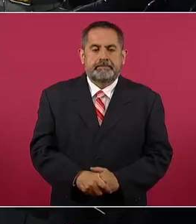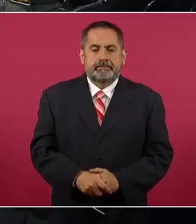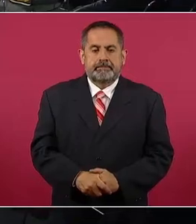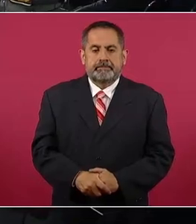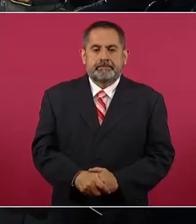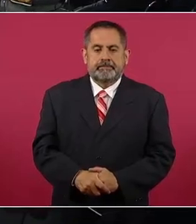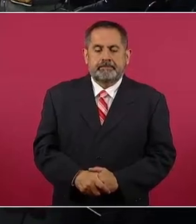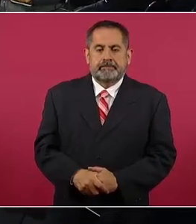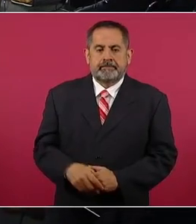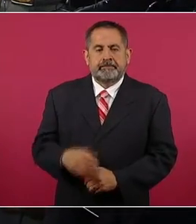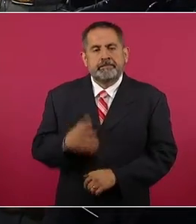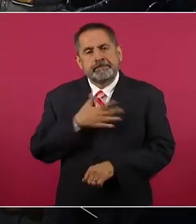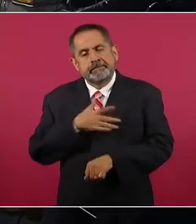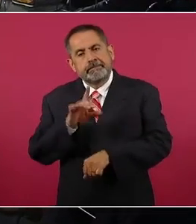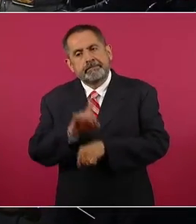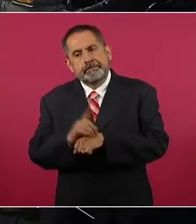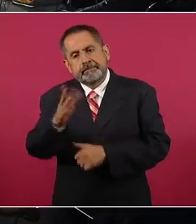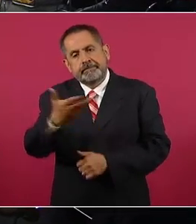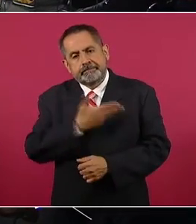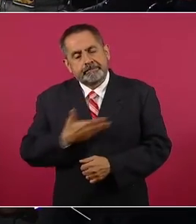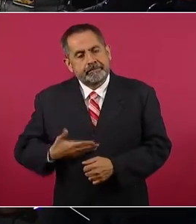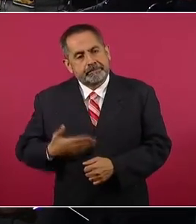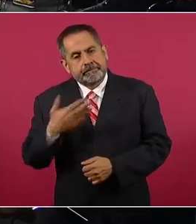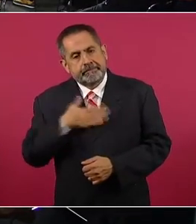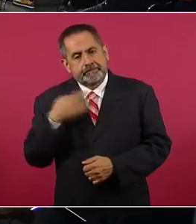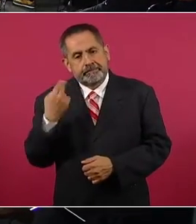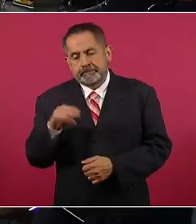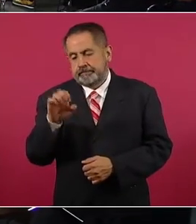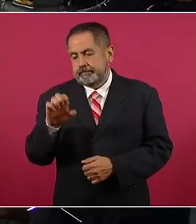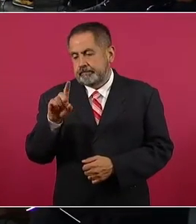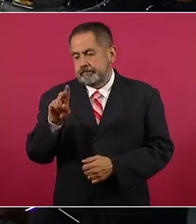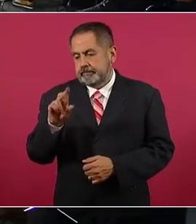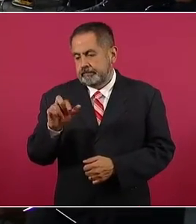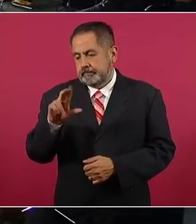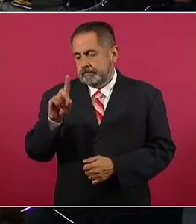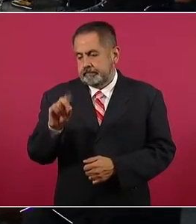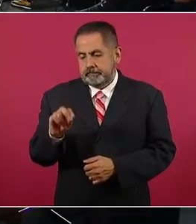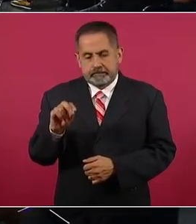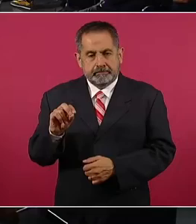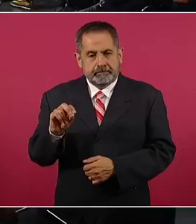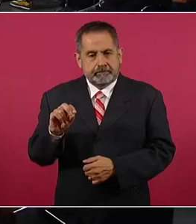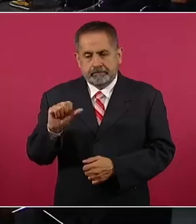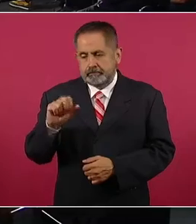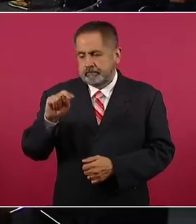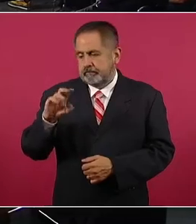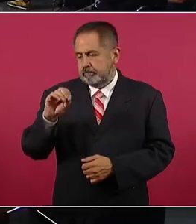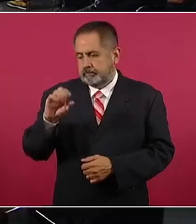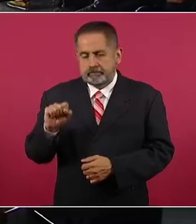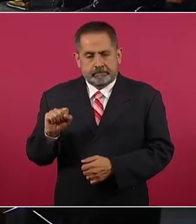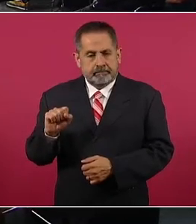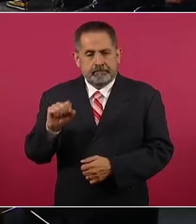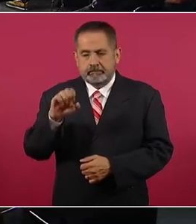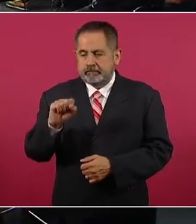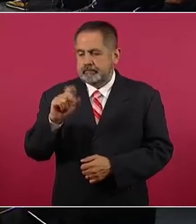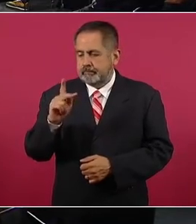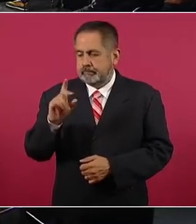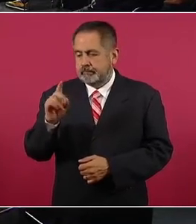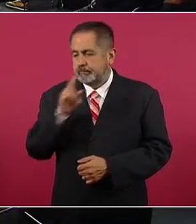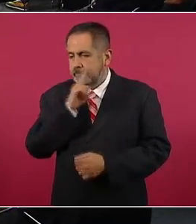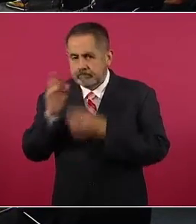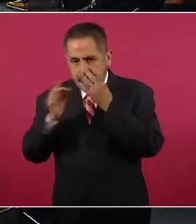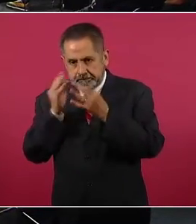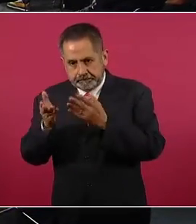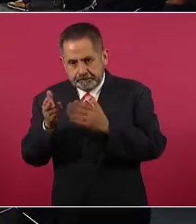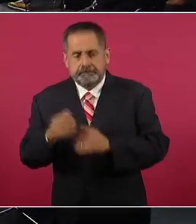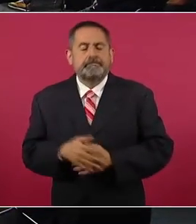Buenos días, señor presidente. Eduardo Esquivel Ancona, SDP Noticias. Mi primera pregunta,